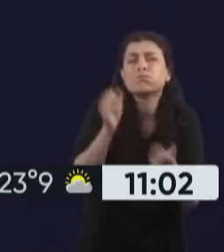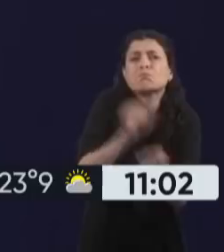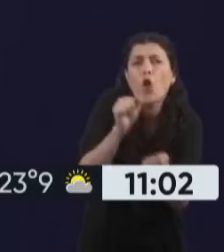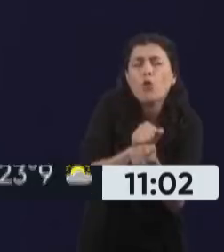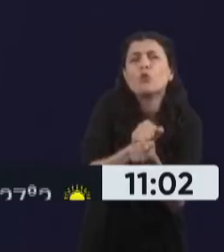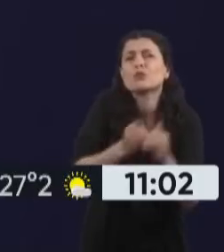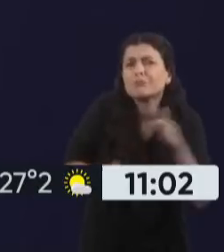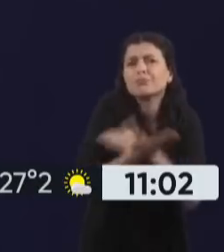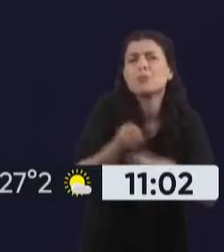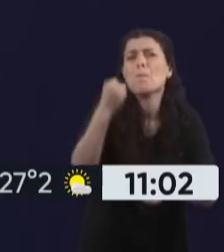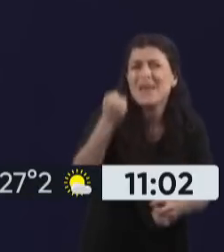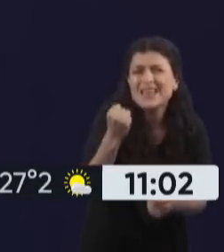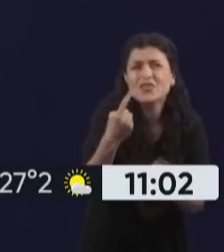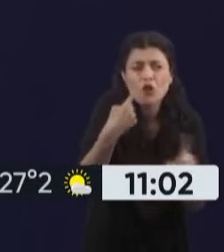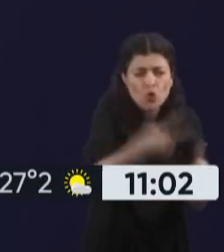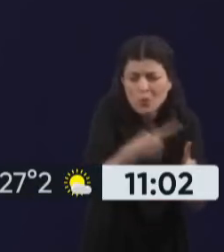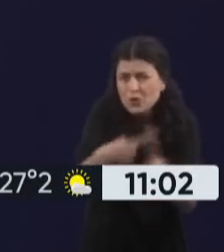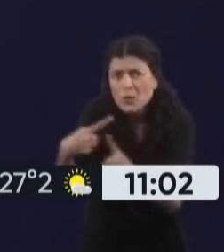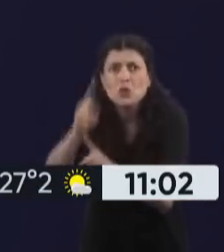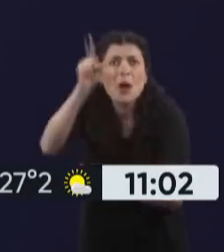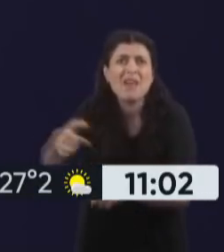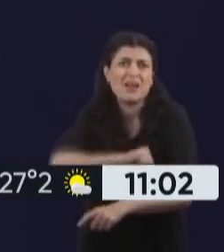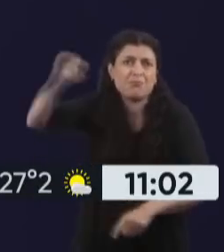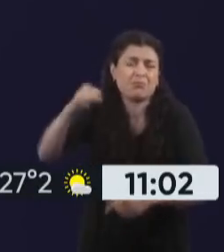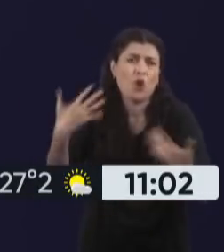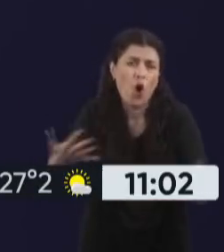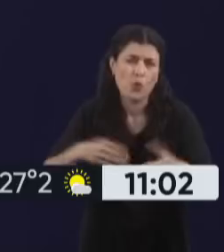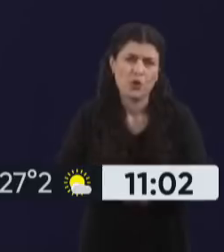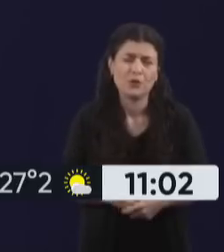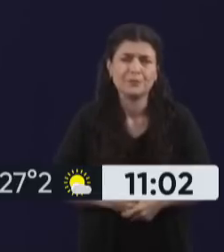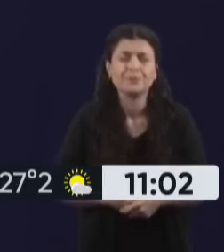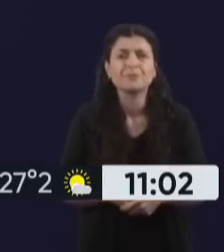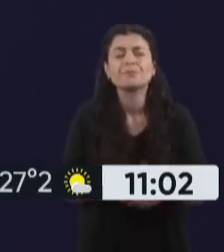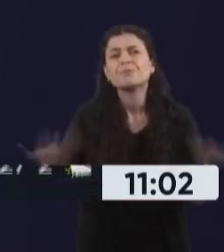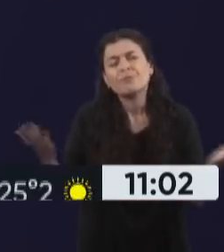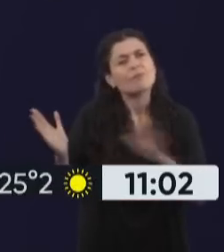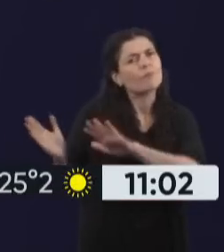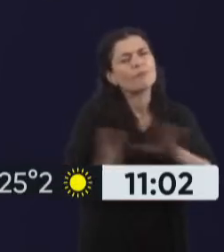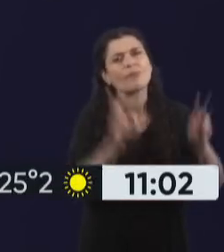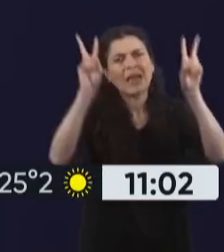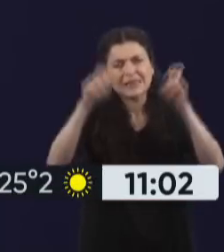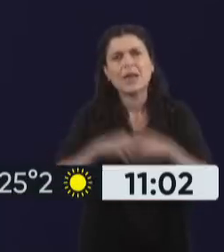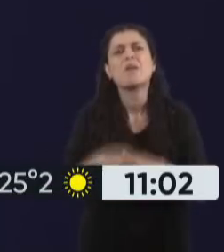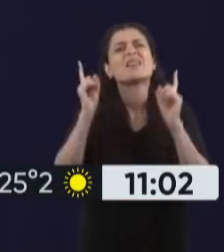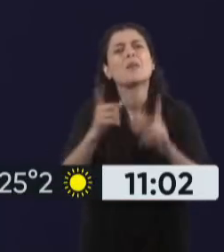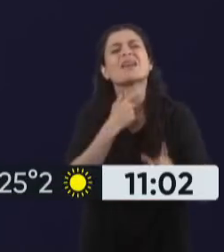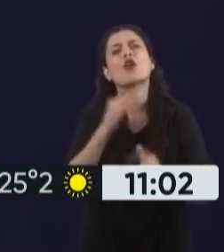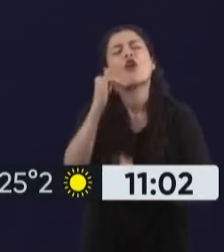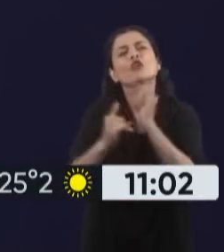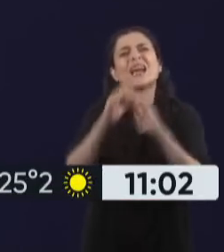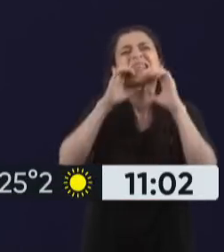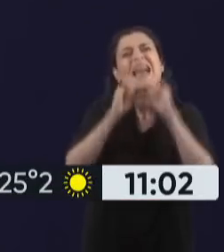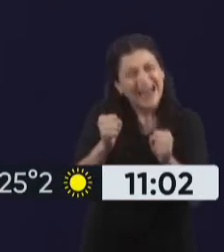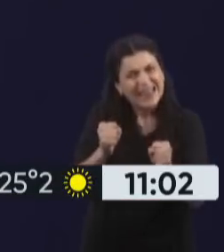del camino era inflación y que todos los argentinos seamos más pobres. En otro orden de cosas, contarles también que la Secretaría